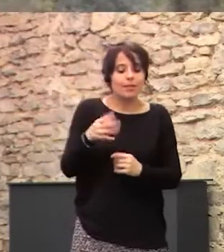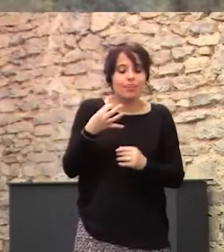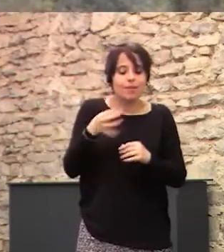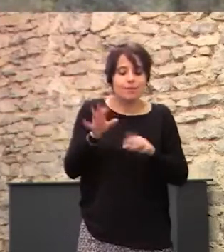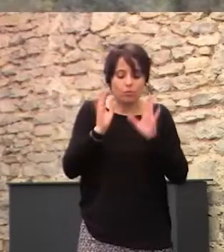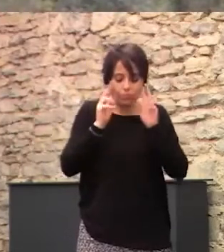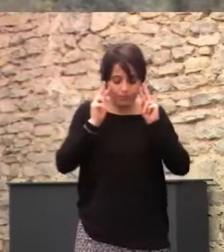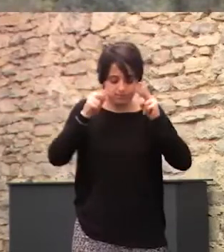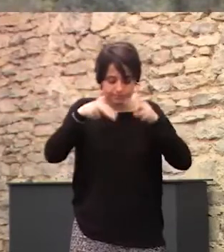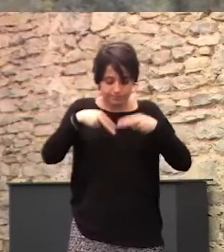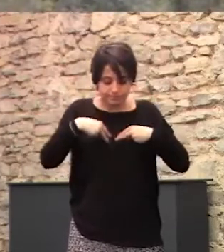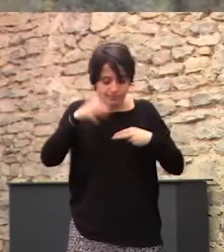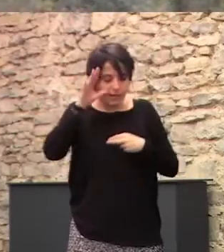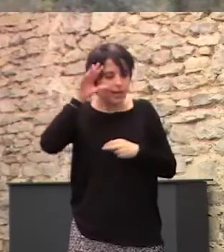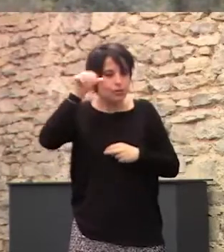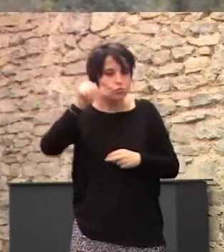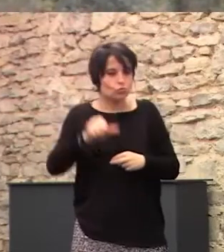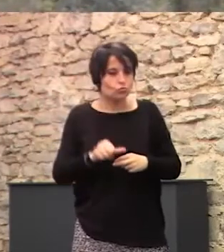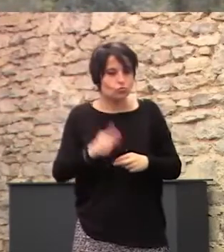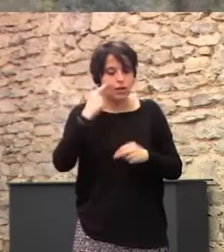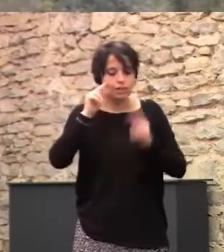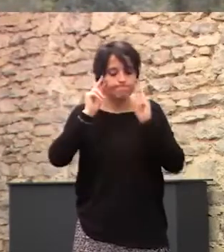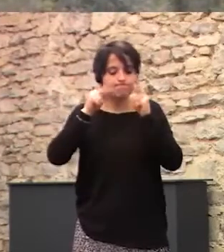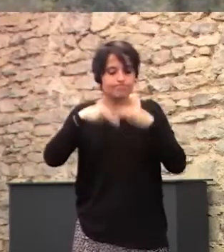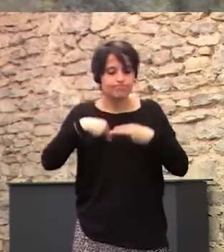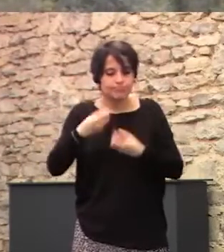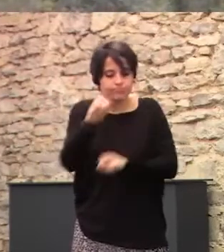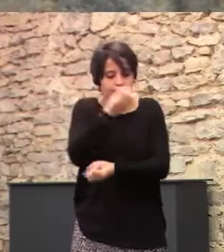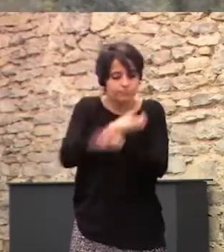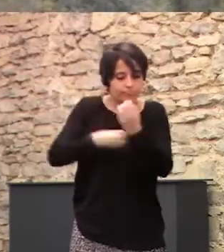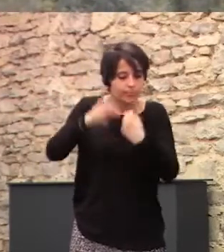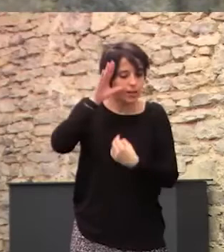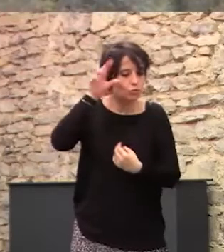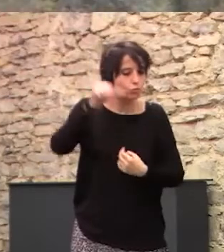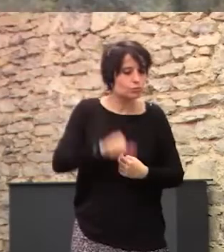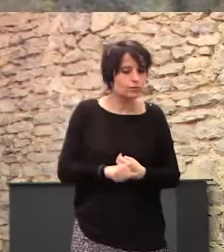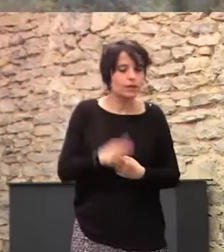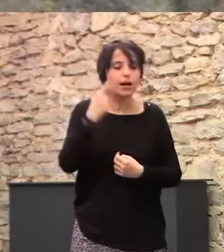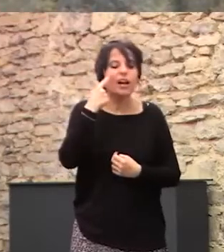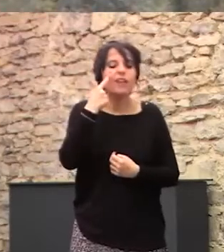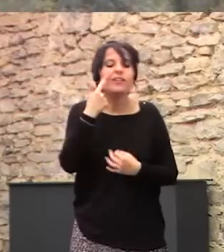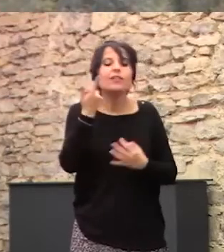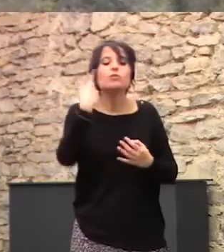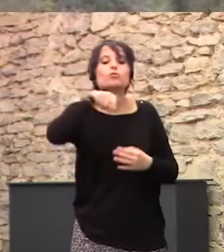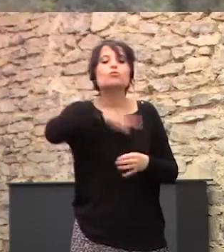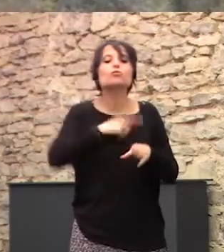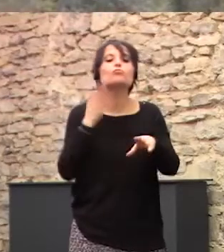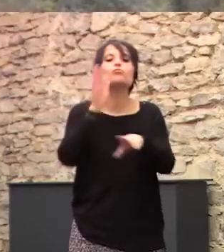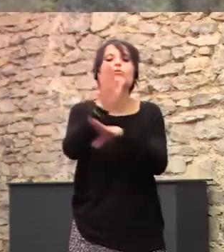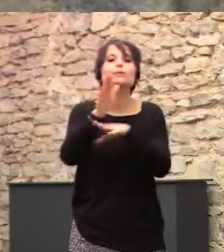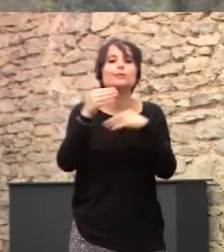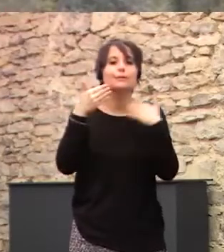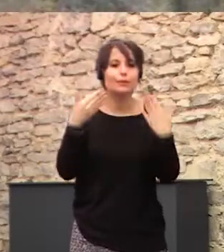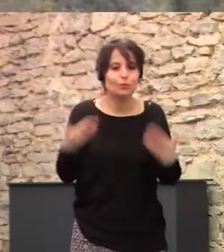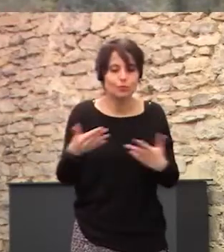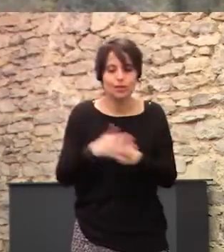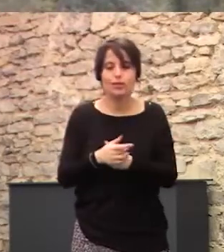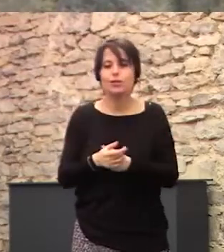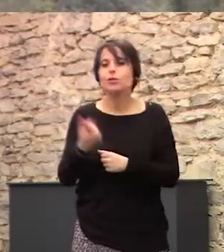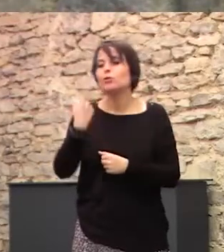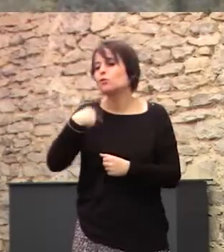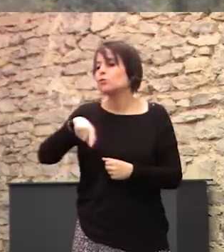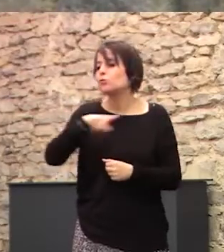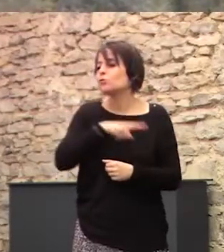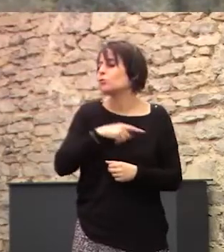recogimiento de escucharnos, ¿no? Atentamente, esa escucha activa de qué es lo que planteamos, qué es lo que podemos para que